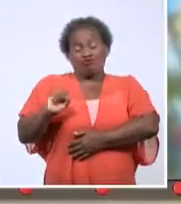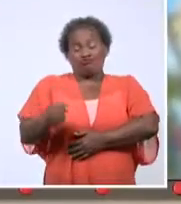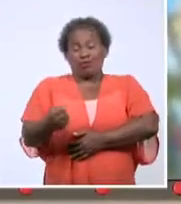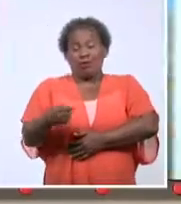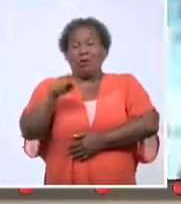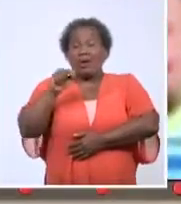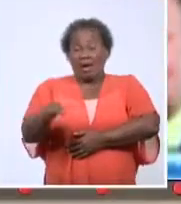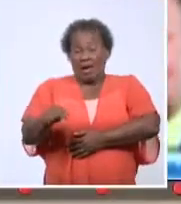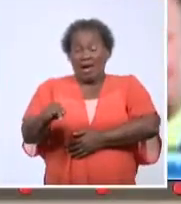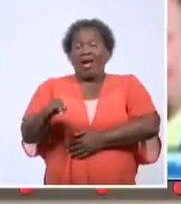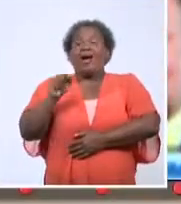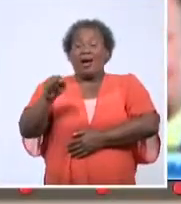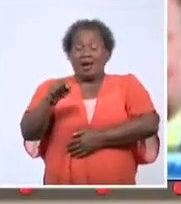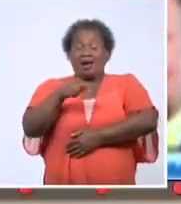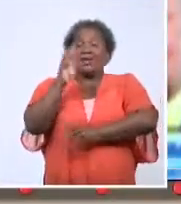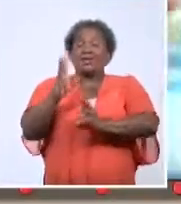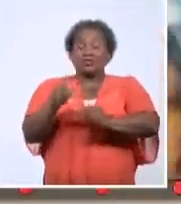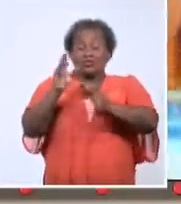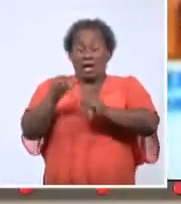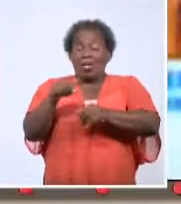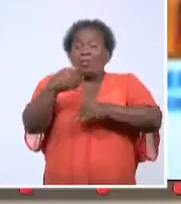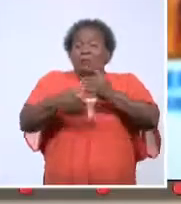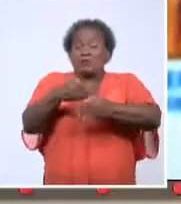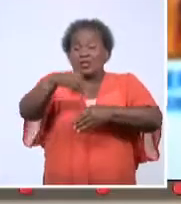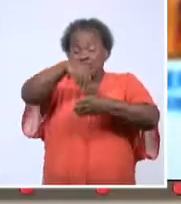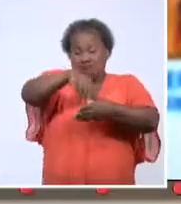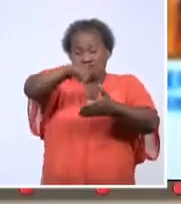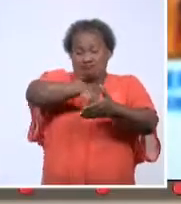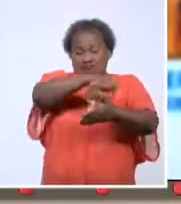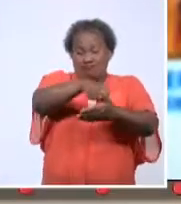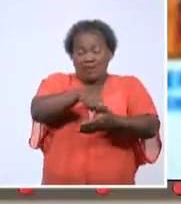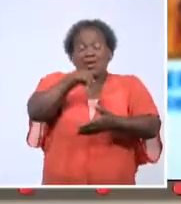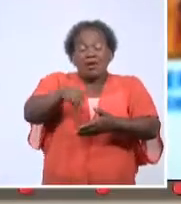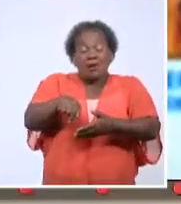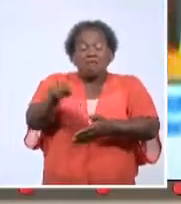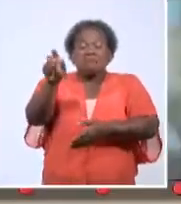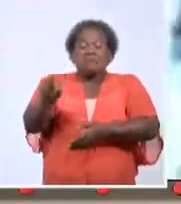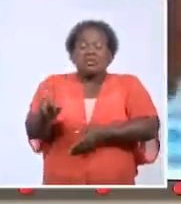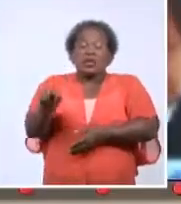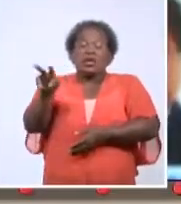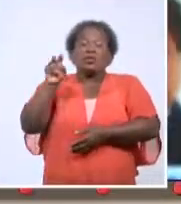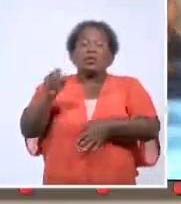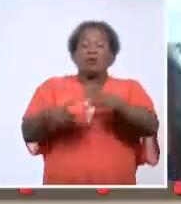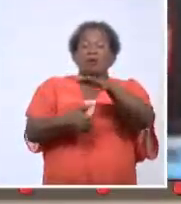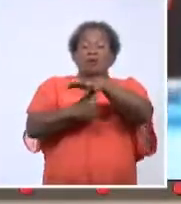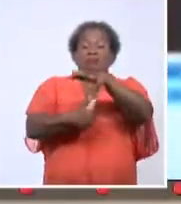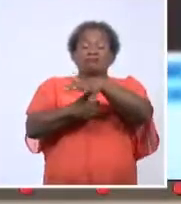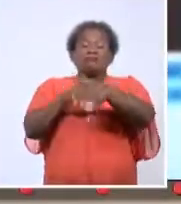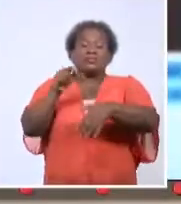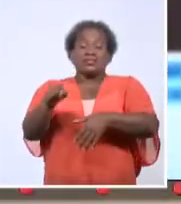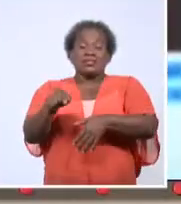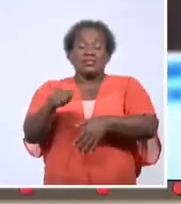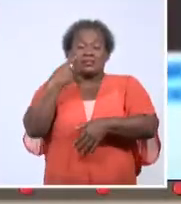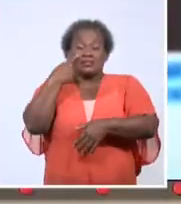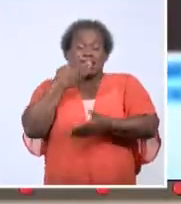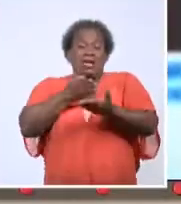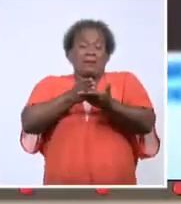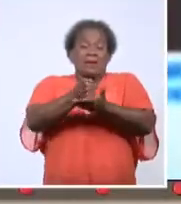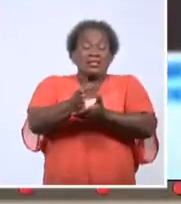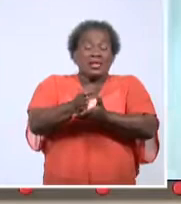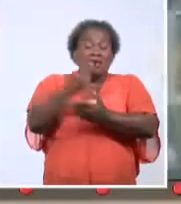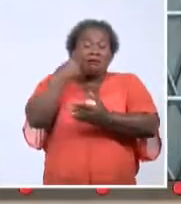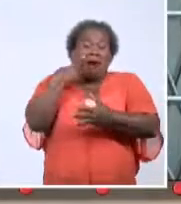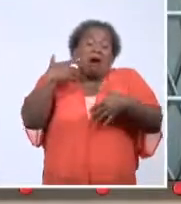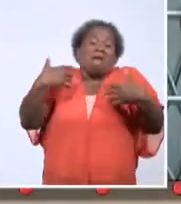proceso será lo que reciba el nuevo gobernante. Las bases del sistema se mantienen, aun si cambian los aires en la casa de